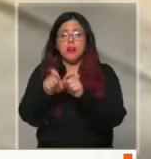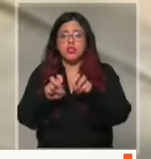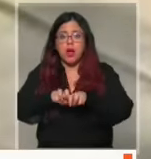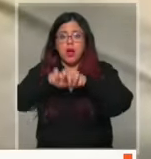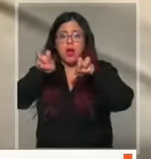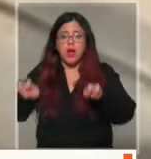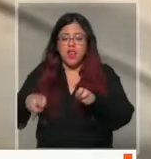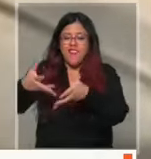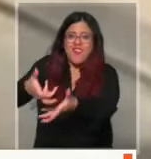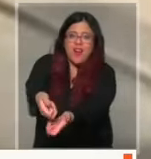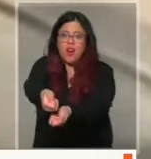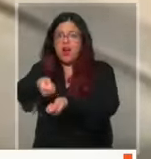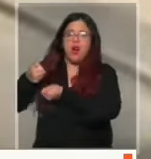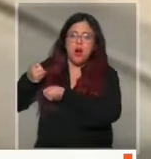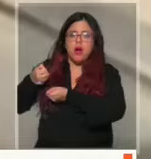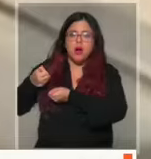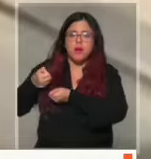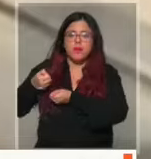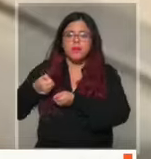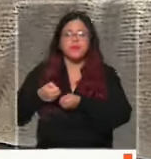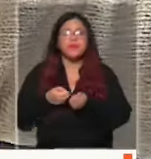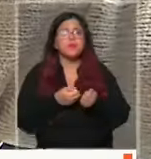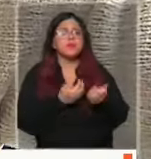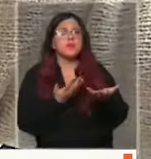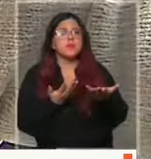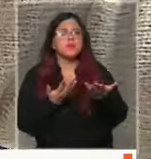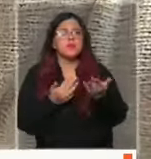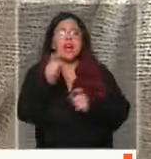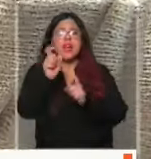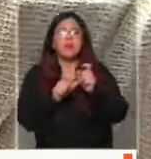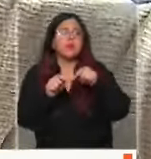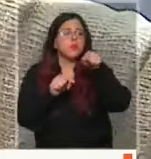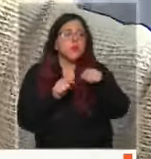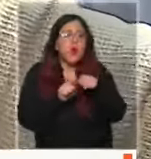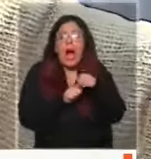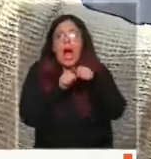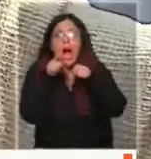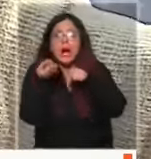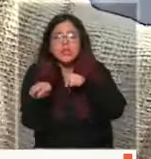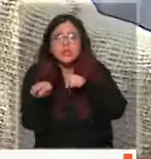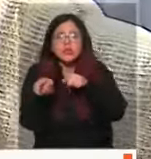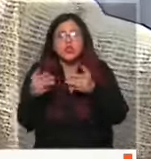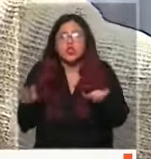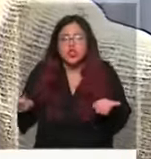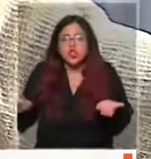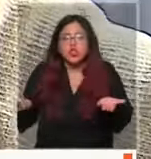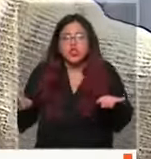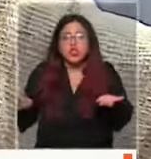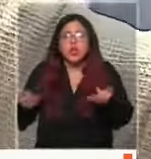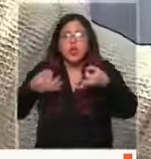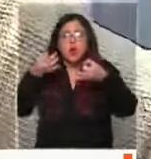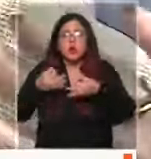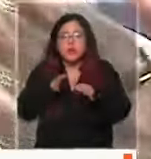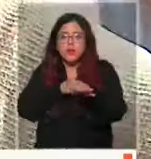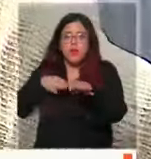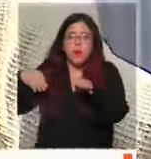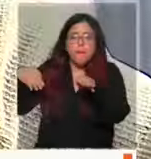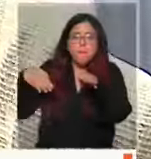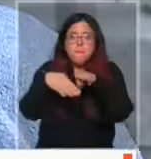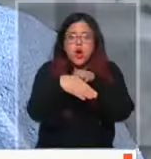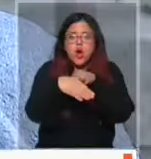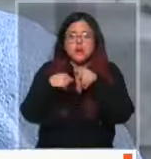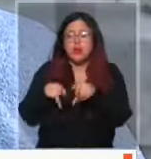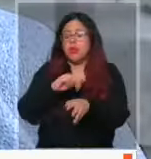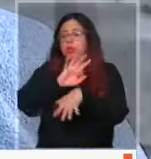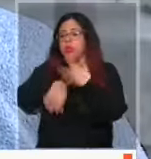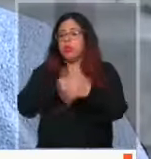sacan a tirones. Los tipos iban de aquí hacia allá. Entonces ahí la toparon y ahí fue el desastre.